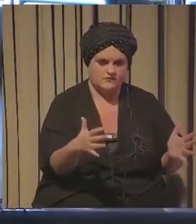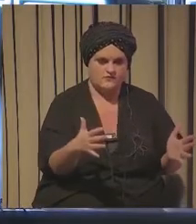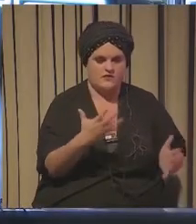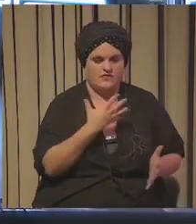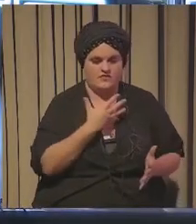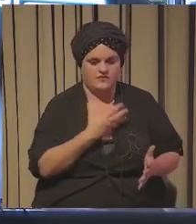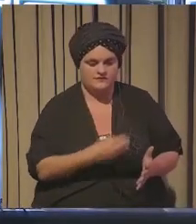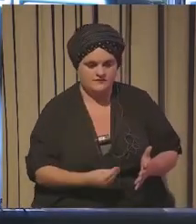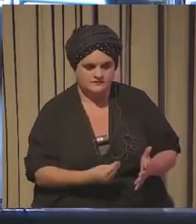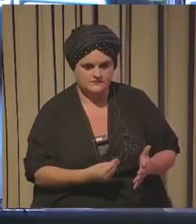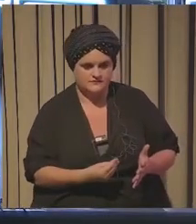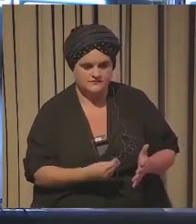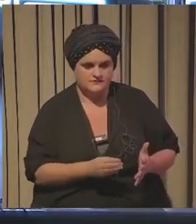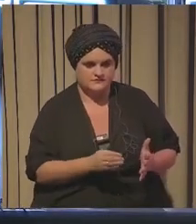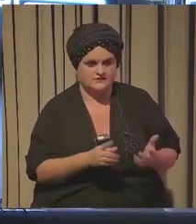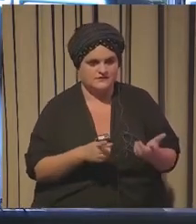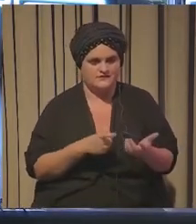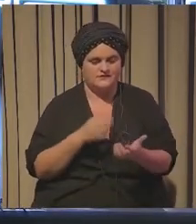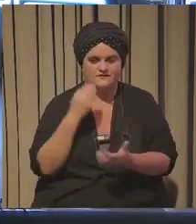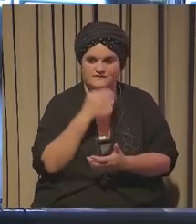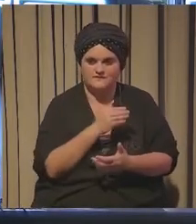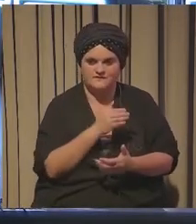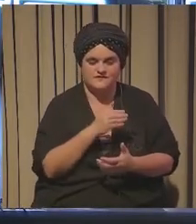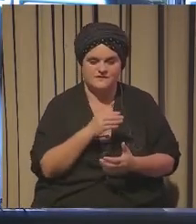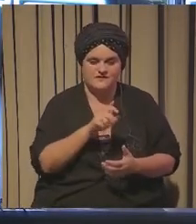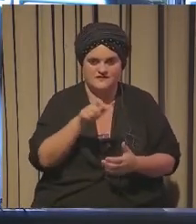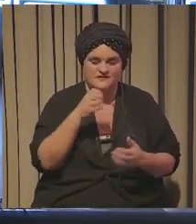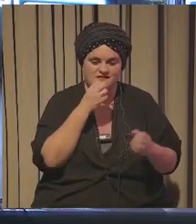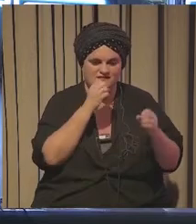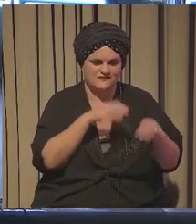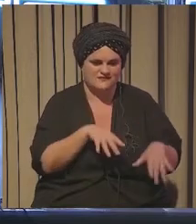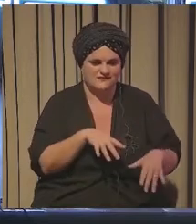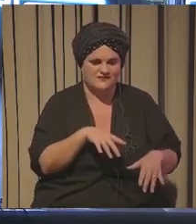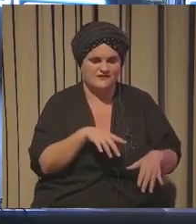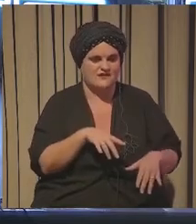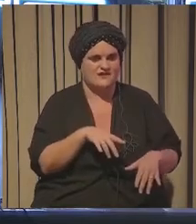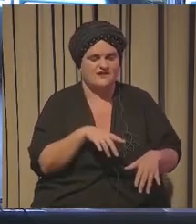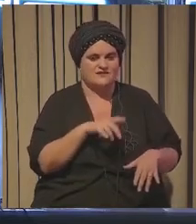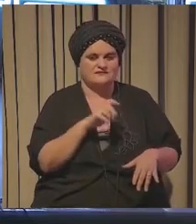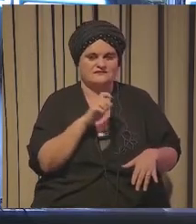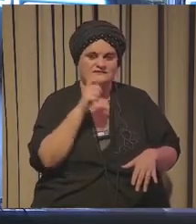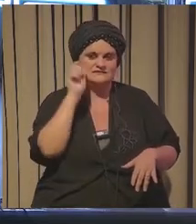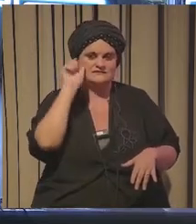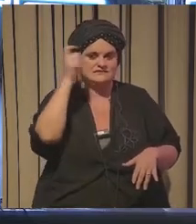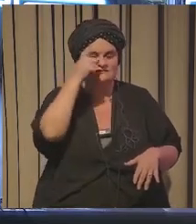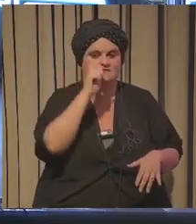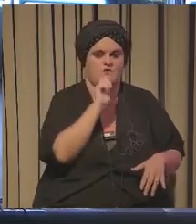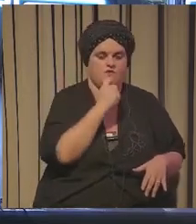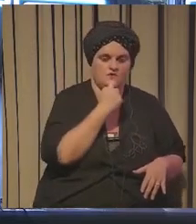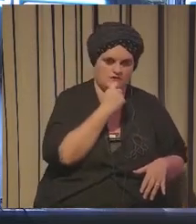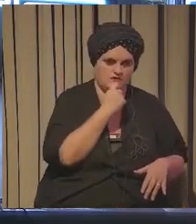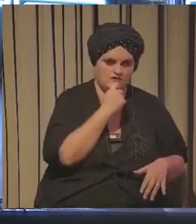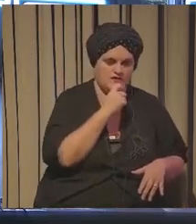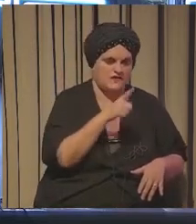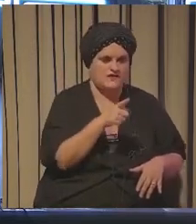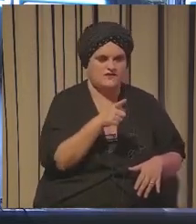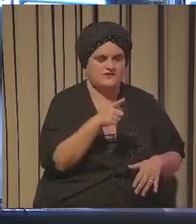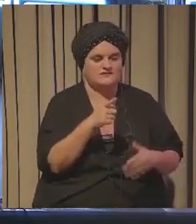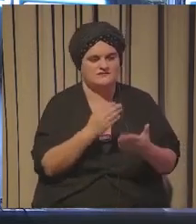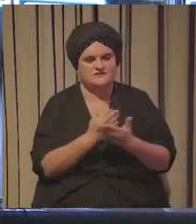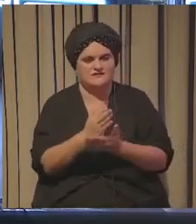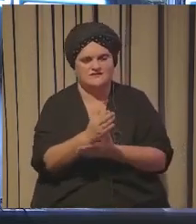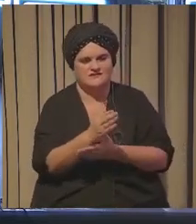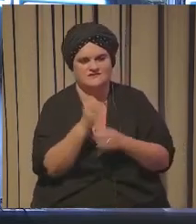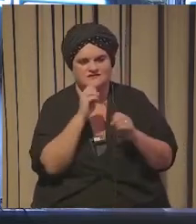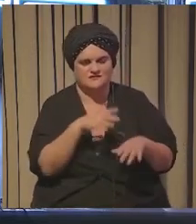depresión, la Guerra Fría. Los historiadores odian ese término. Los historiadores tampoco estudian tendencias. Pensar